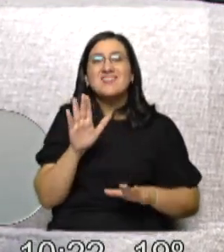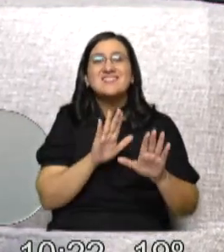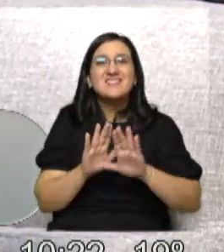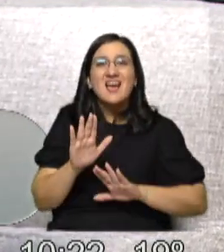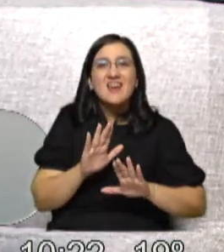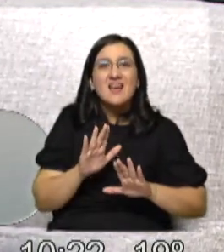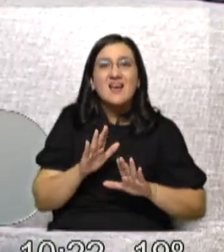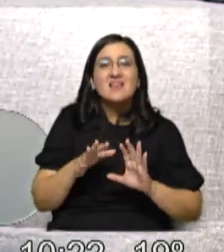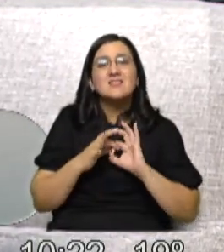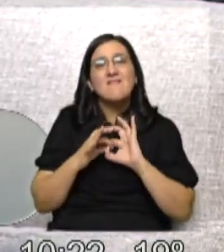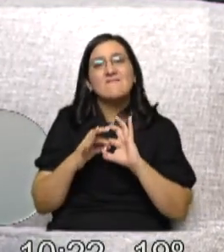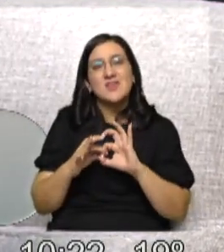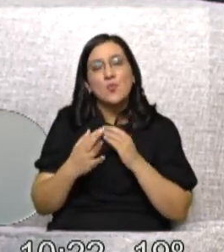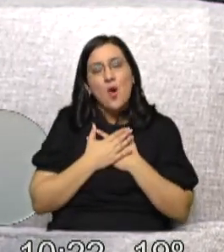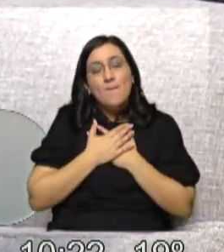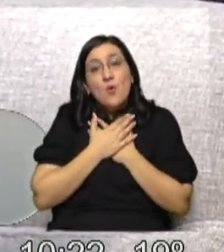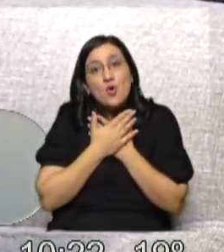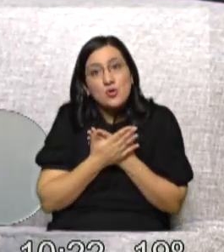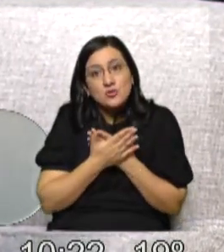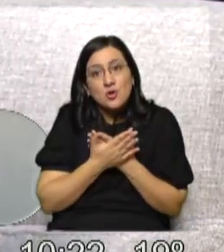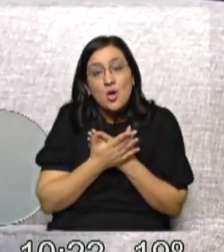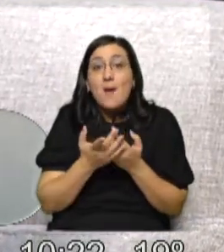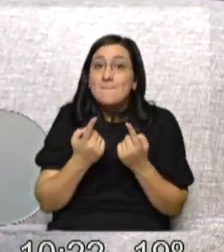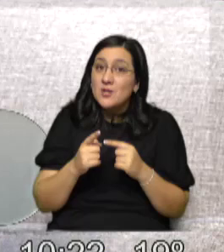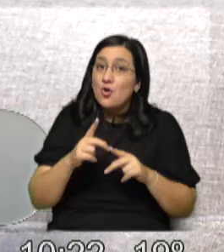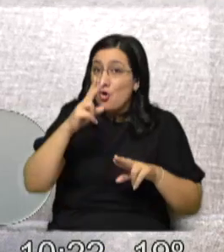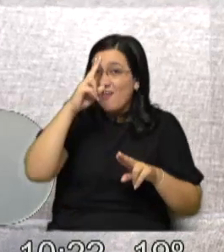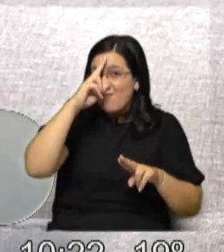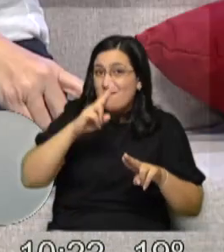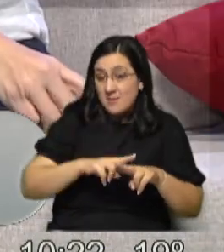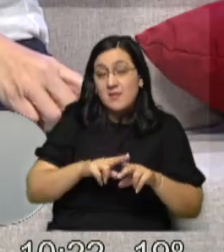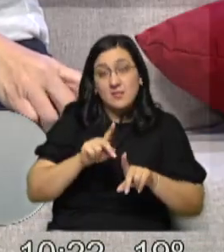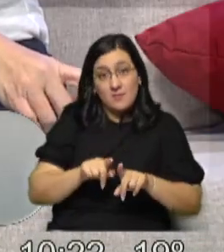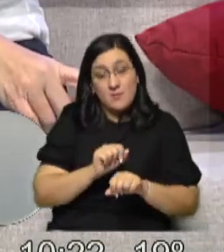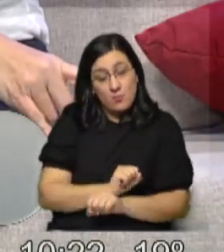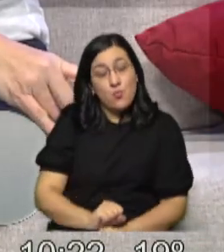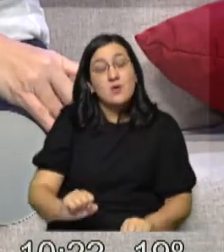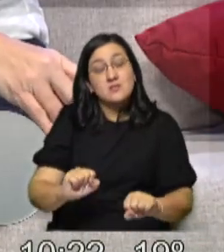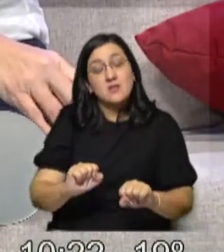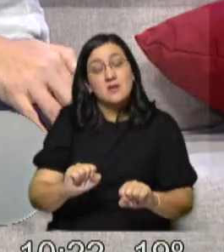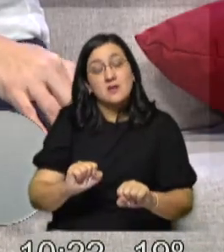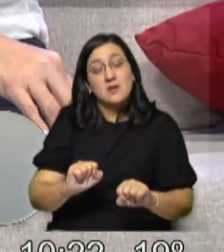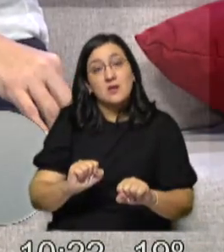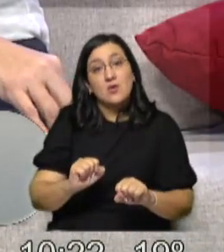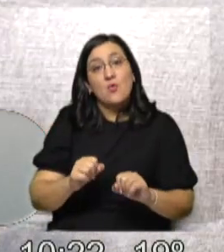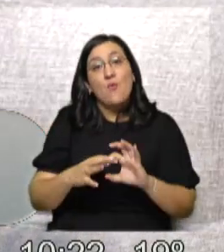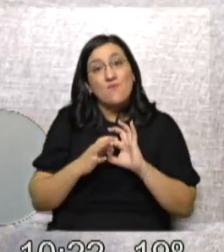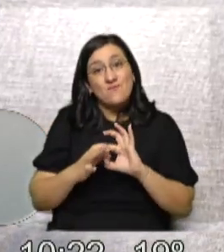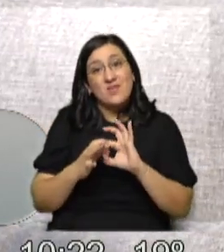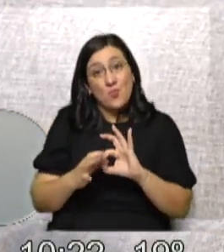un vínculo amoroso sana. Bueno. Ojo que lo que enferma también es el vínculo, porque un vínculo enfermo enferma. Tóxico. Entonces